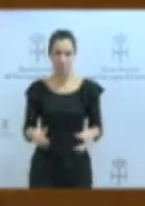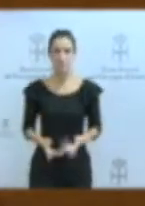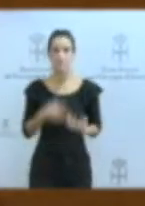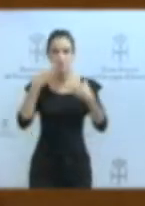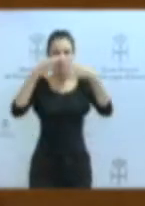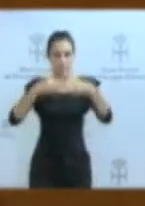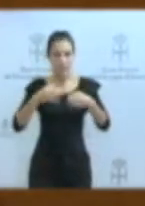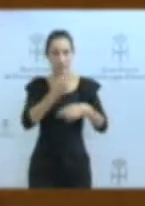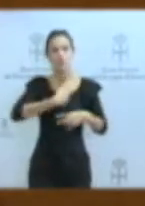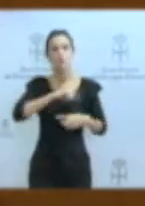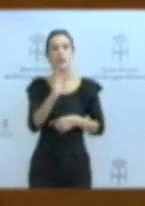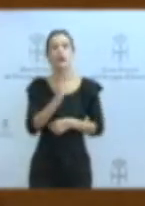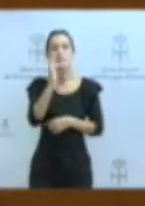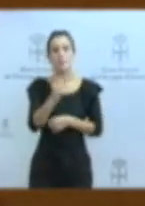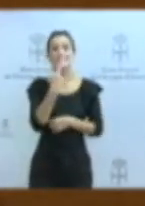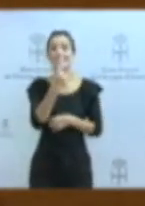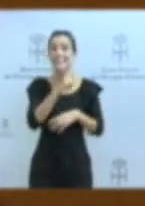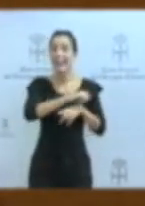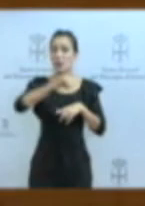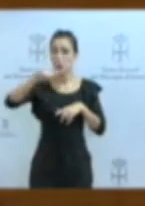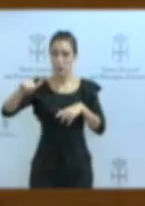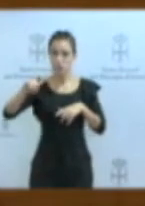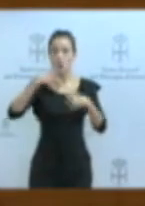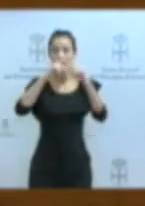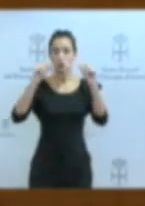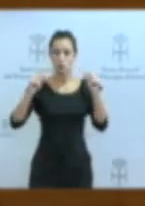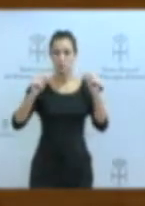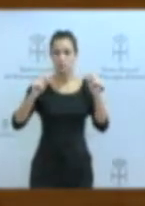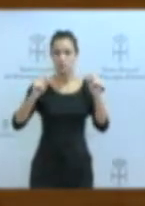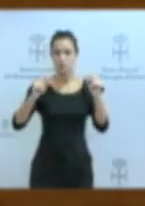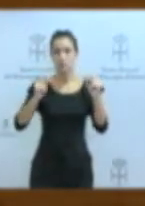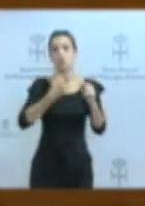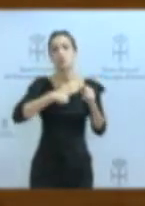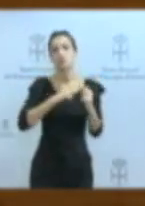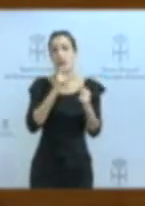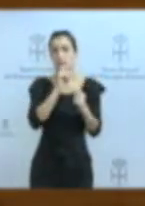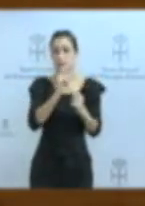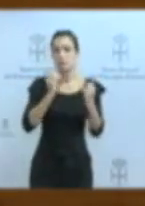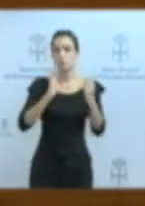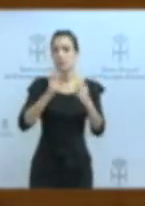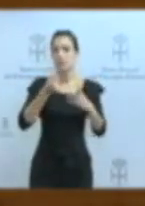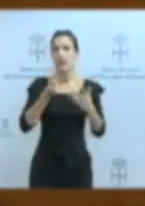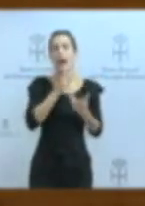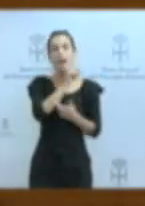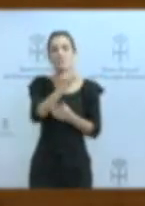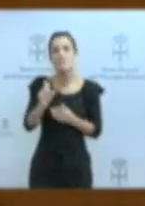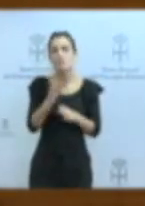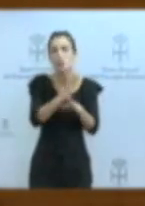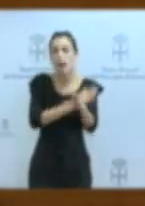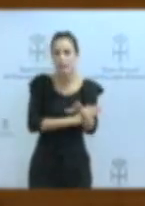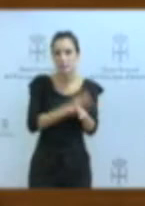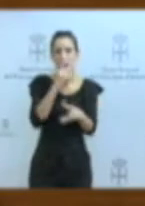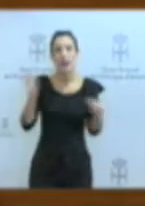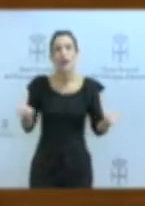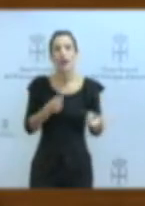de Asturias que no habían recibido comunicación previa a esa manifestación pública que hizo la compañía, que es muy libre